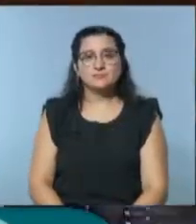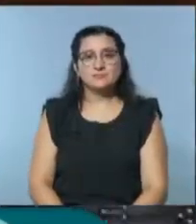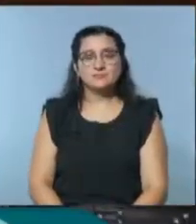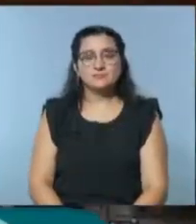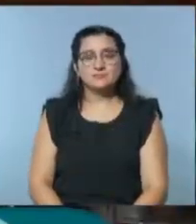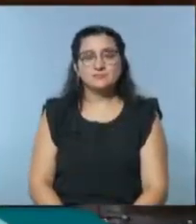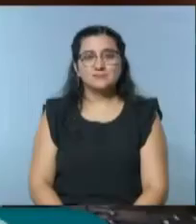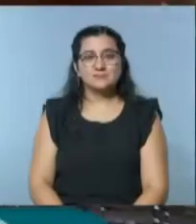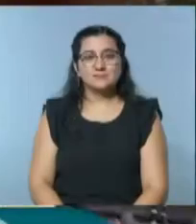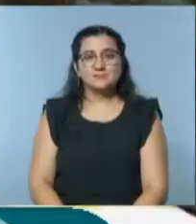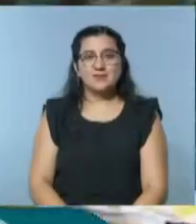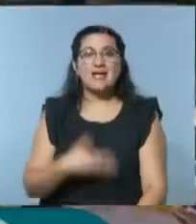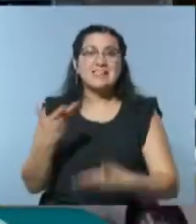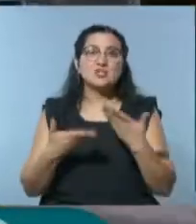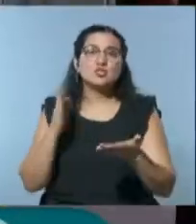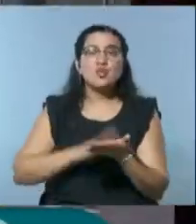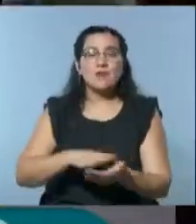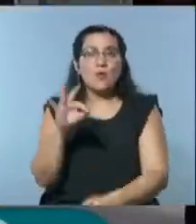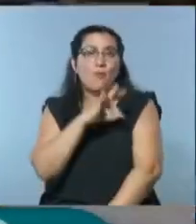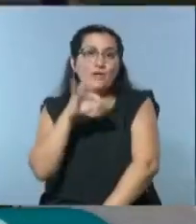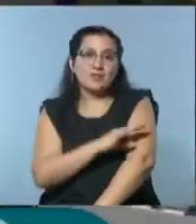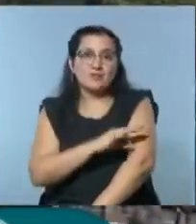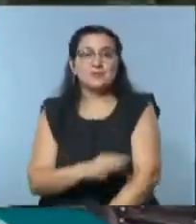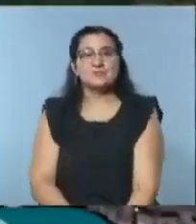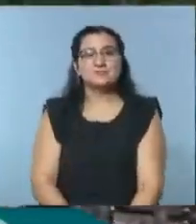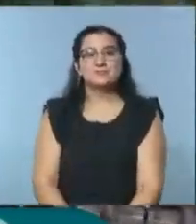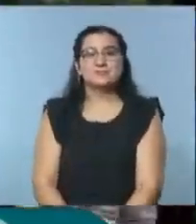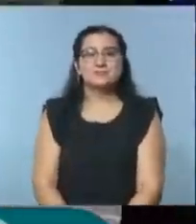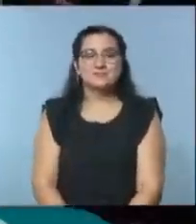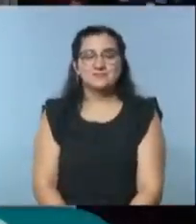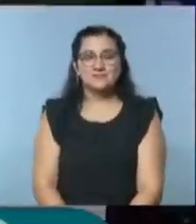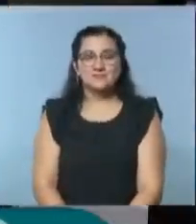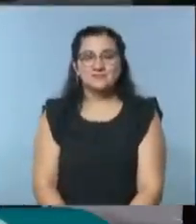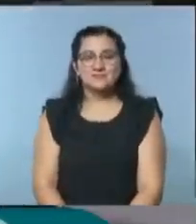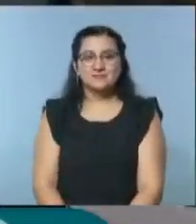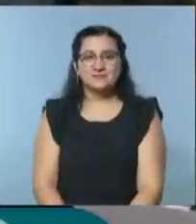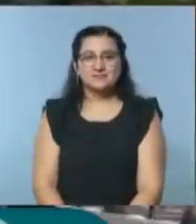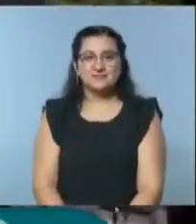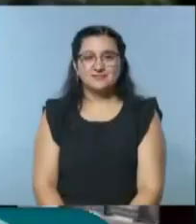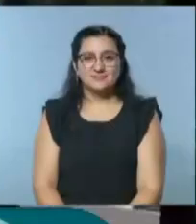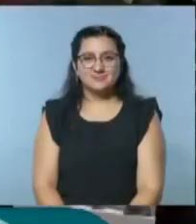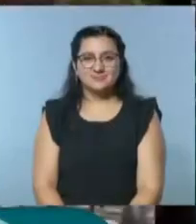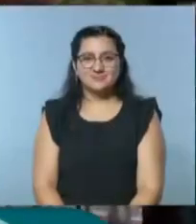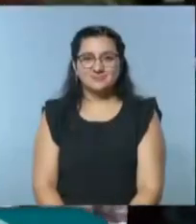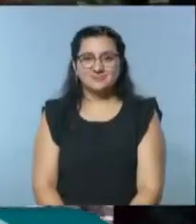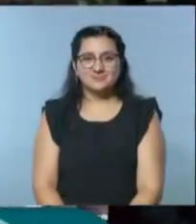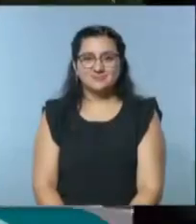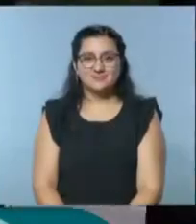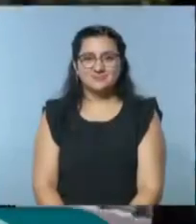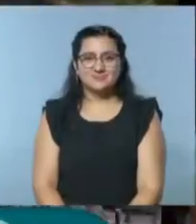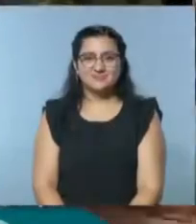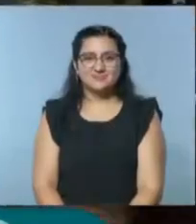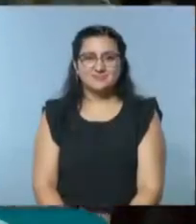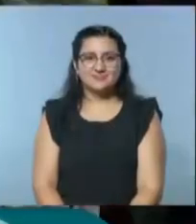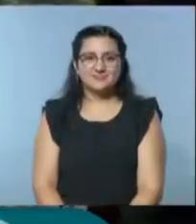los mosquitos, pican con gran disimulo. Unos pican en la